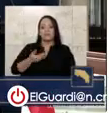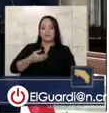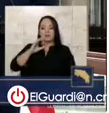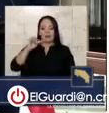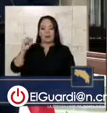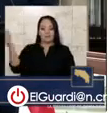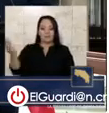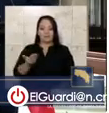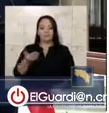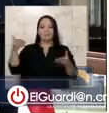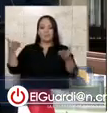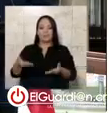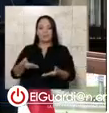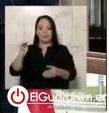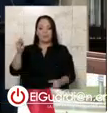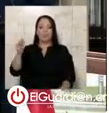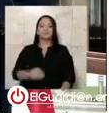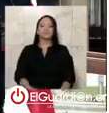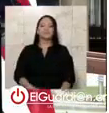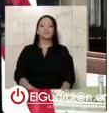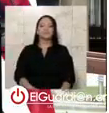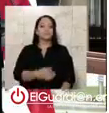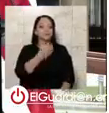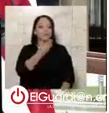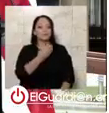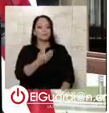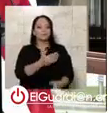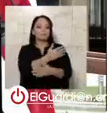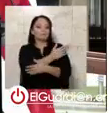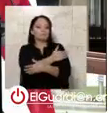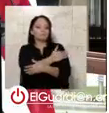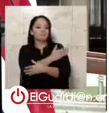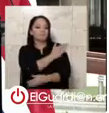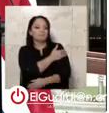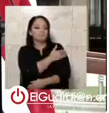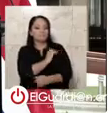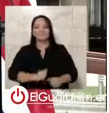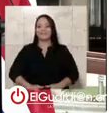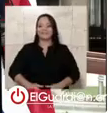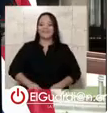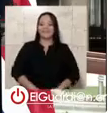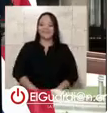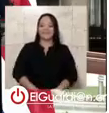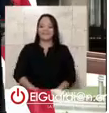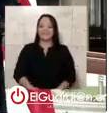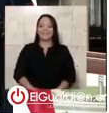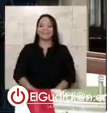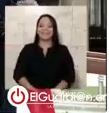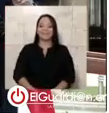Caja. Bienvenida, doña Marta. Un abracito así de medio lado, vea. Voy a ir para el otro lado. Muchas gracias.